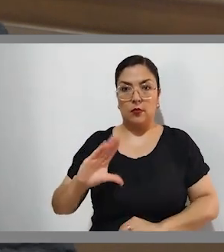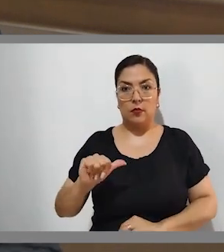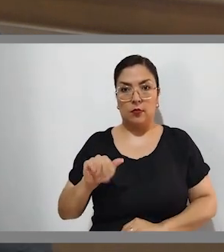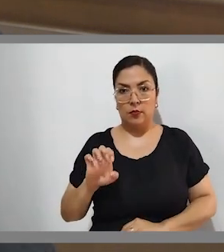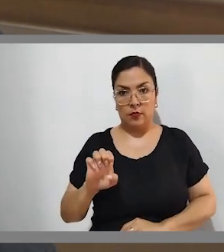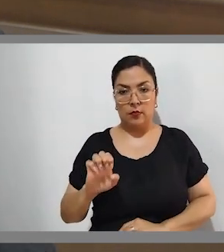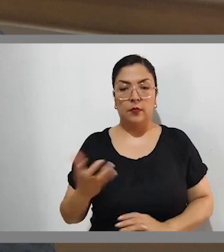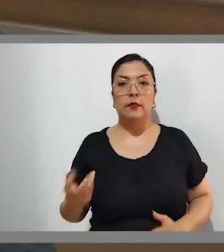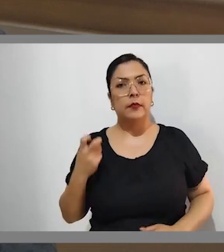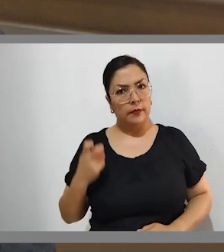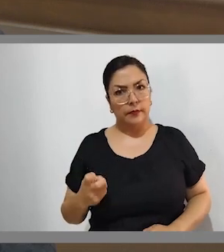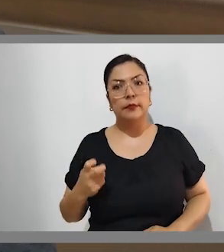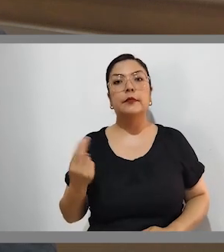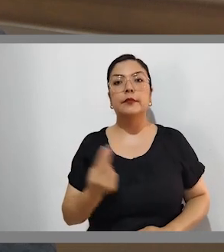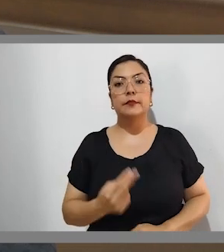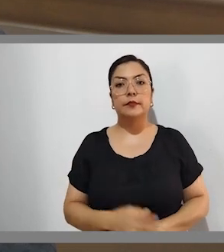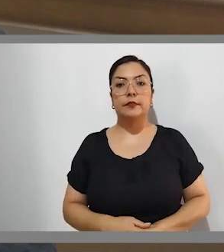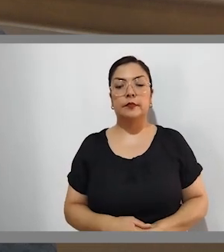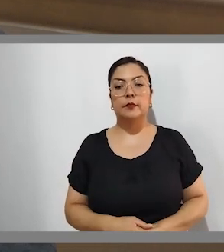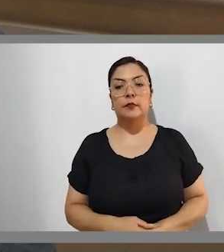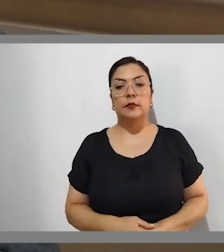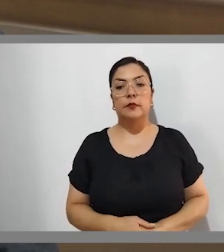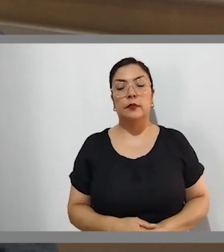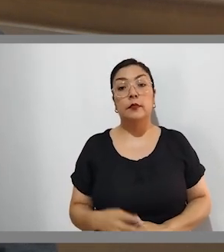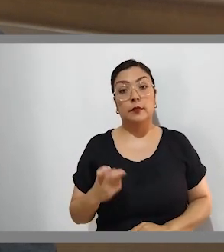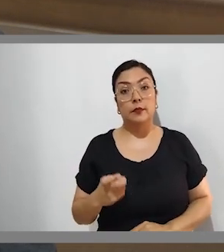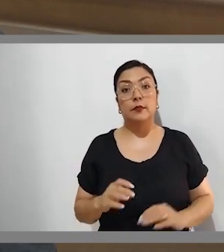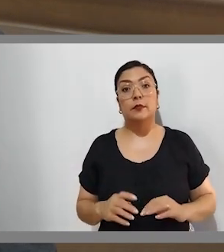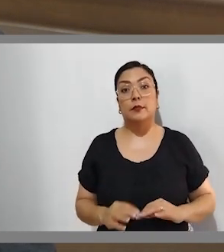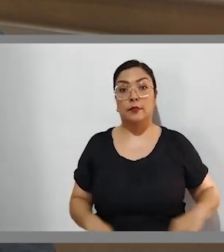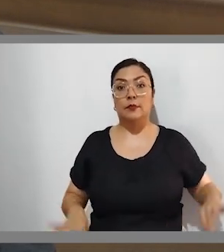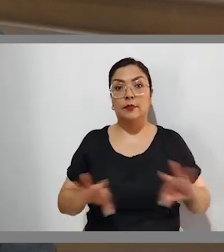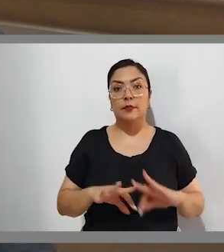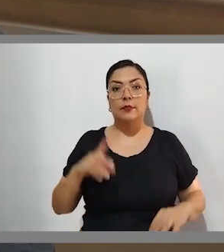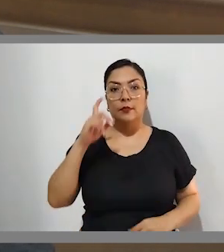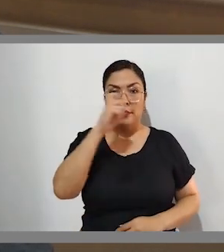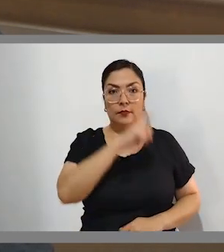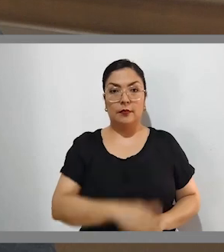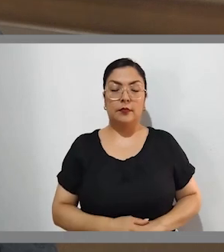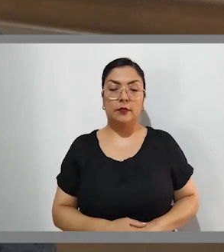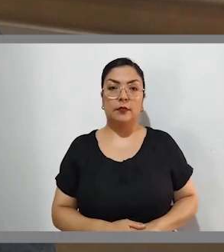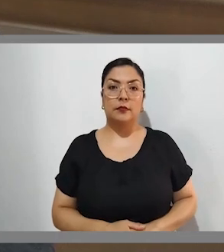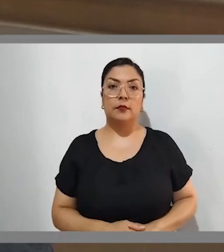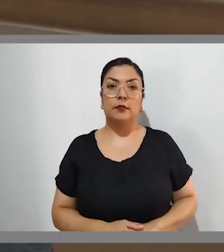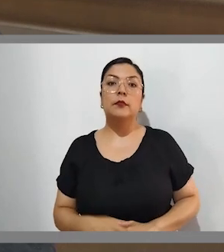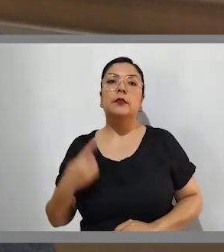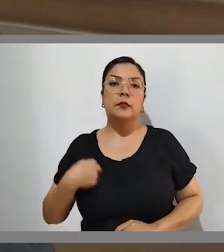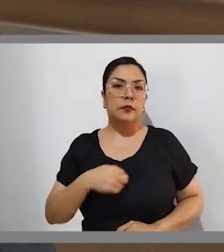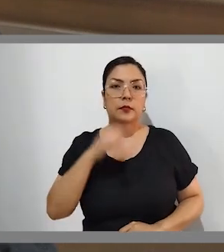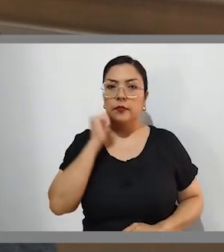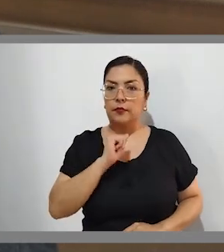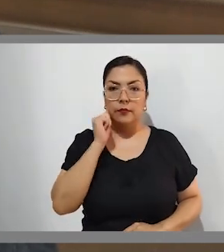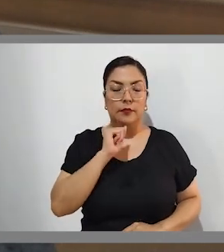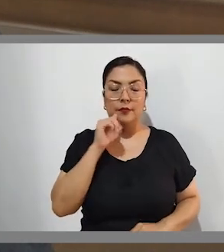integración de órganos desconcentrados. Esa es otra de los puntos críticos que procuramos y realizamos proceso tras